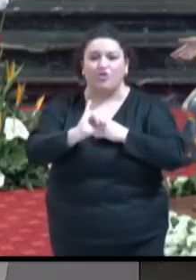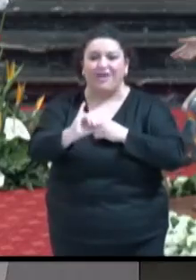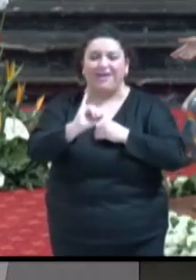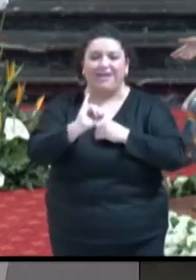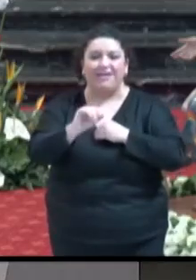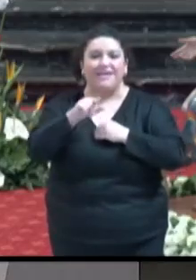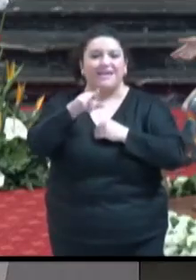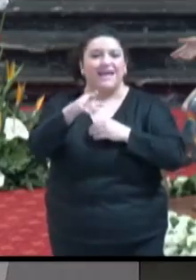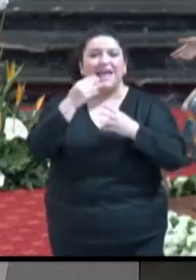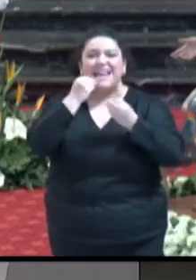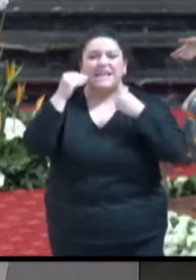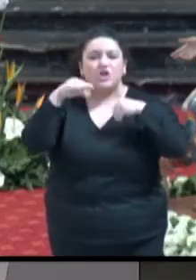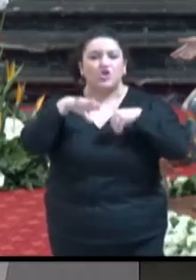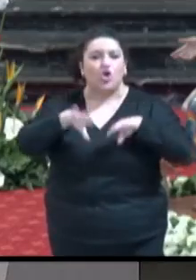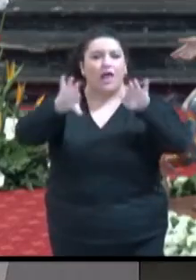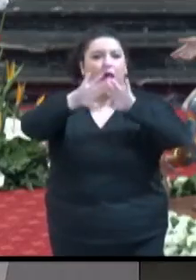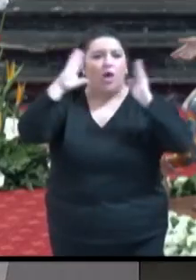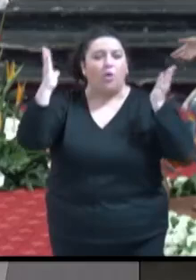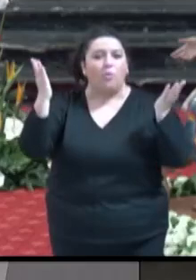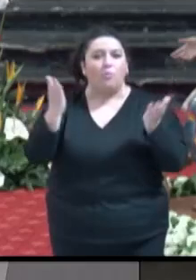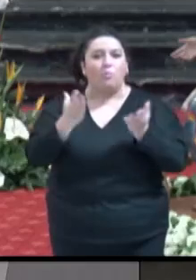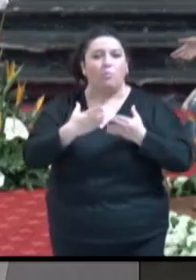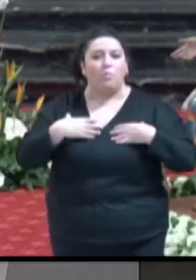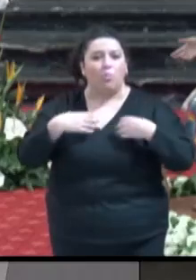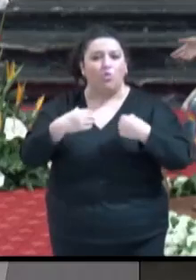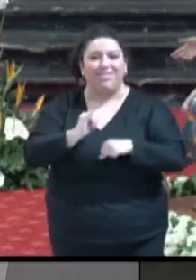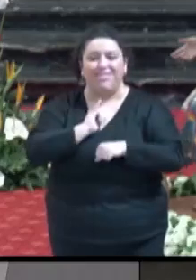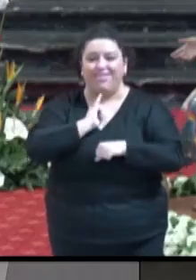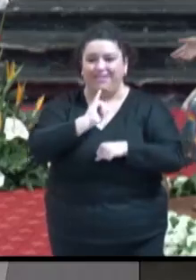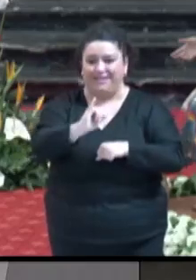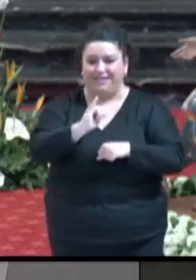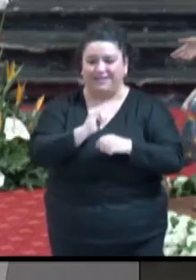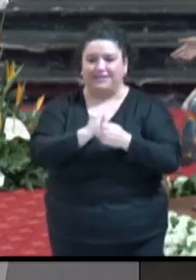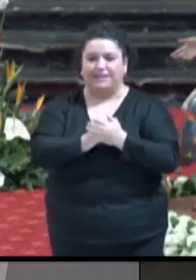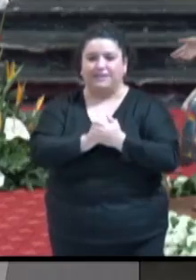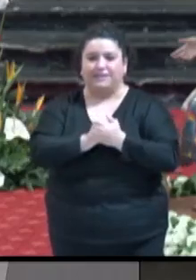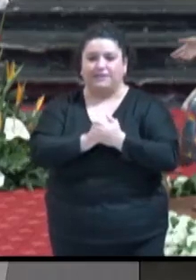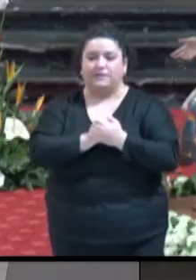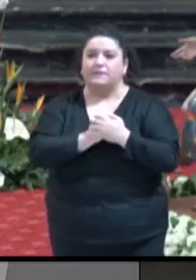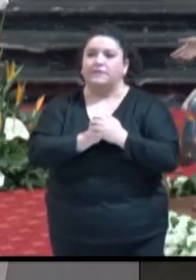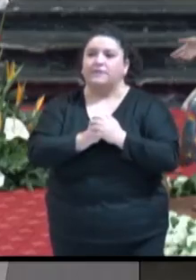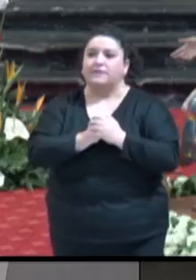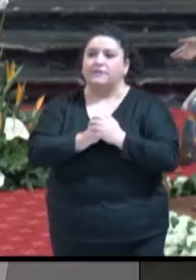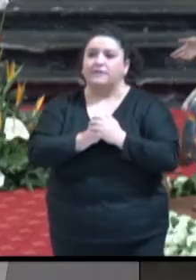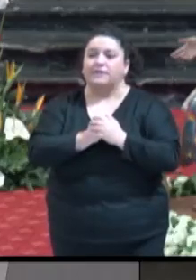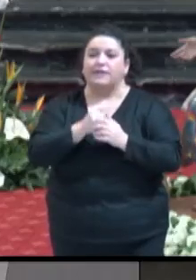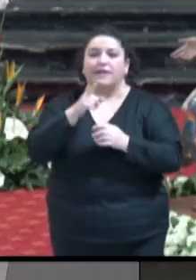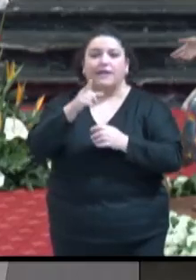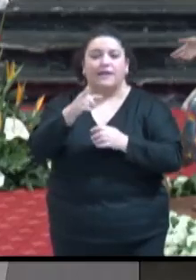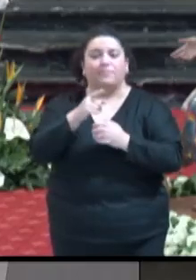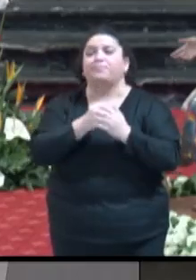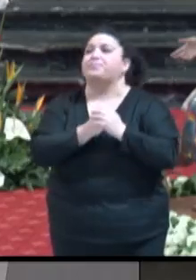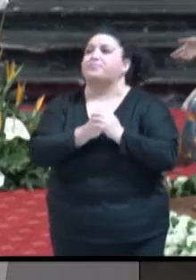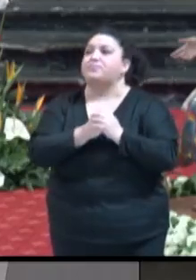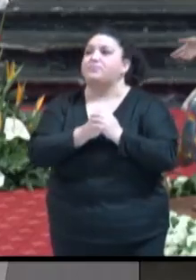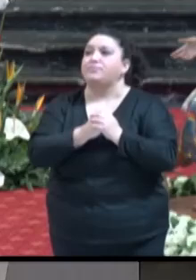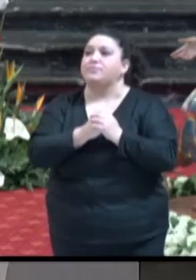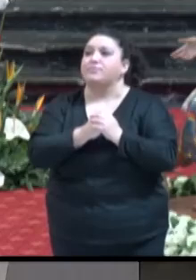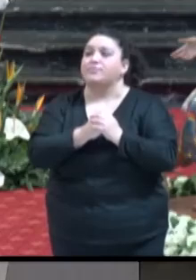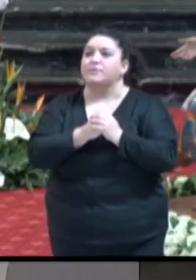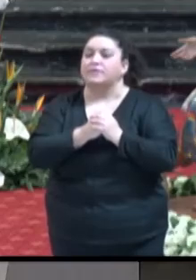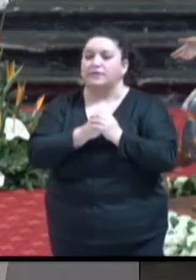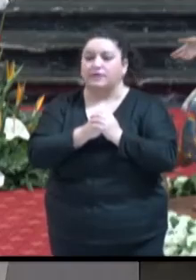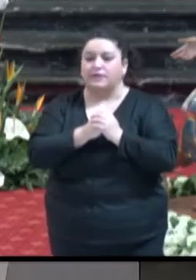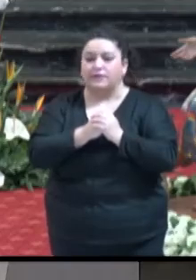toda la historia humana de manera que la historia ya no es algo cerrado en sí misma sino que la